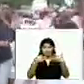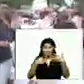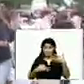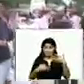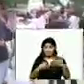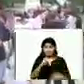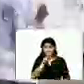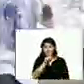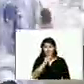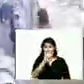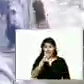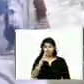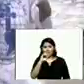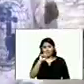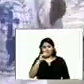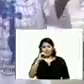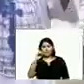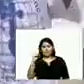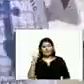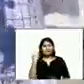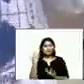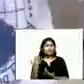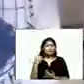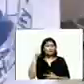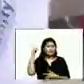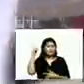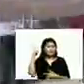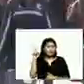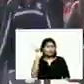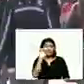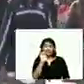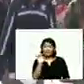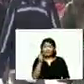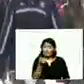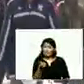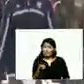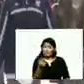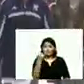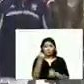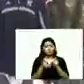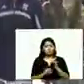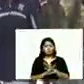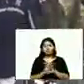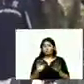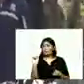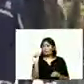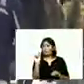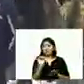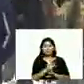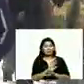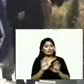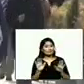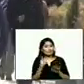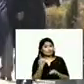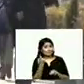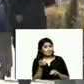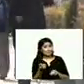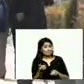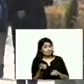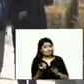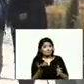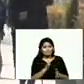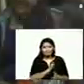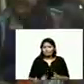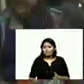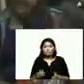salvadoreños sigue en vilo. En enero de 2020 el TPS llega a su final. Poco tiempo queda para que El Salvador pueda buscar opciones